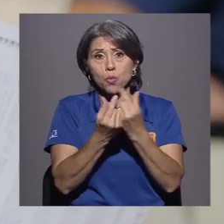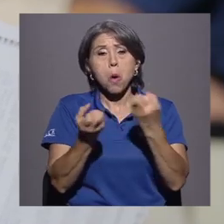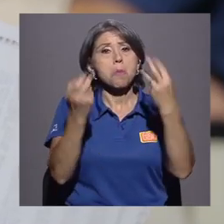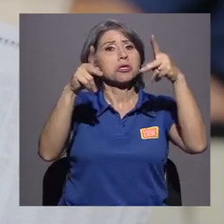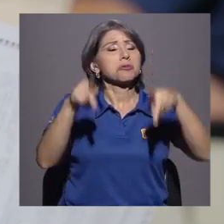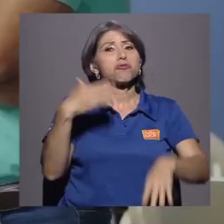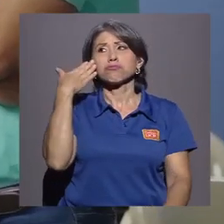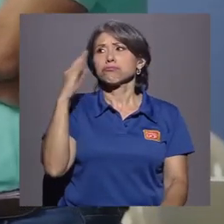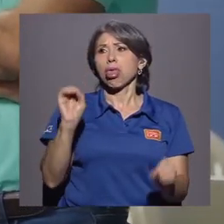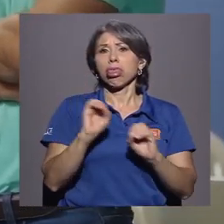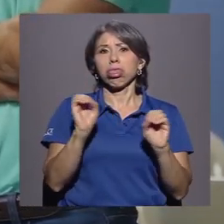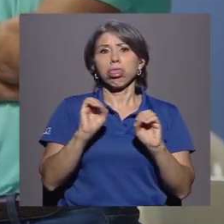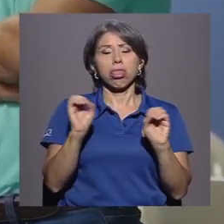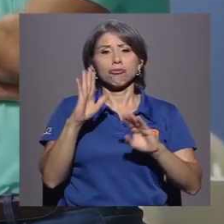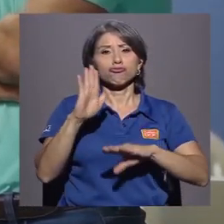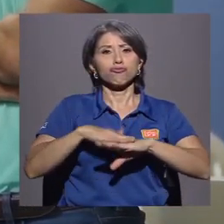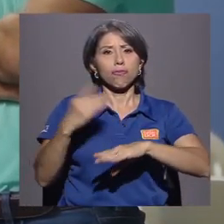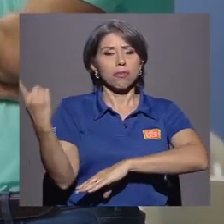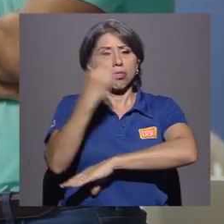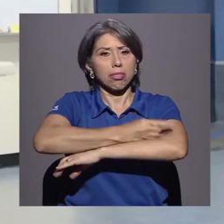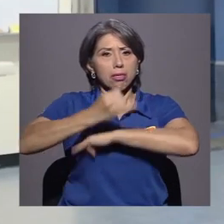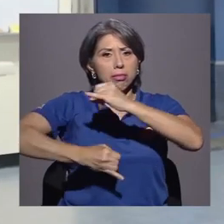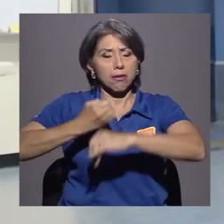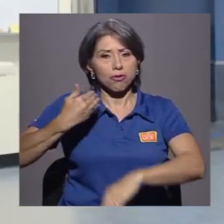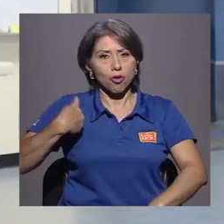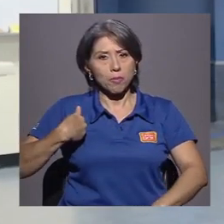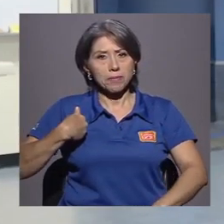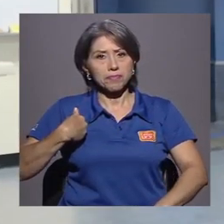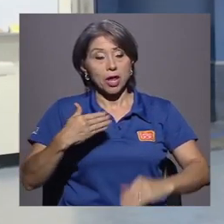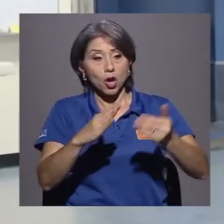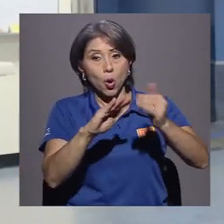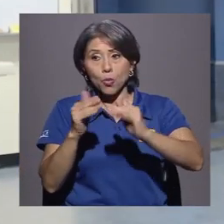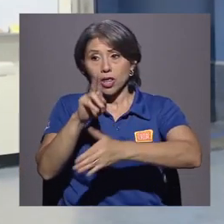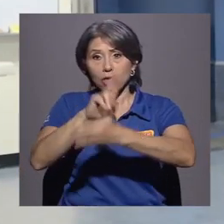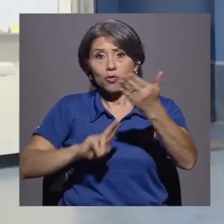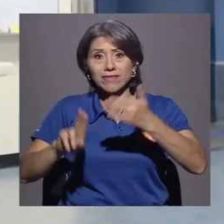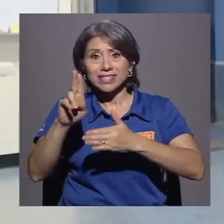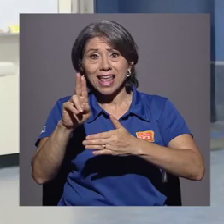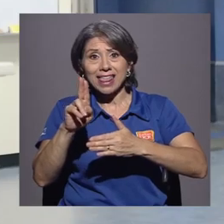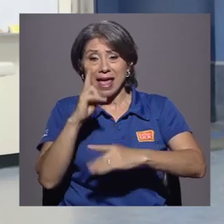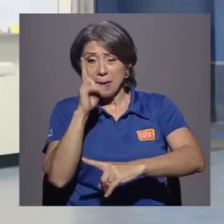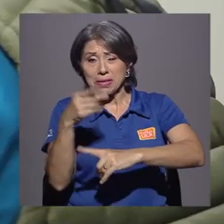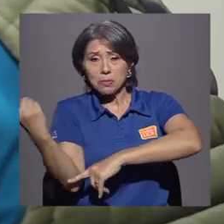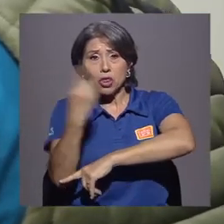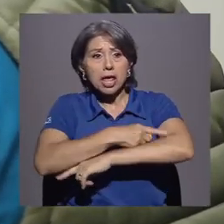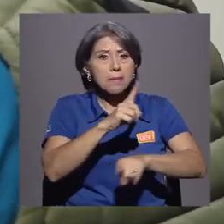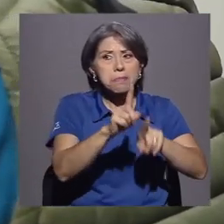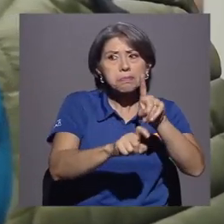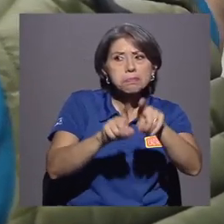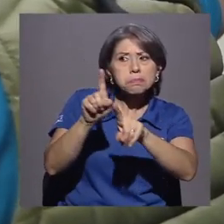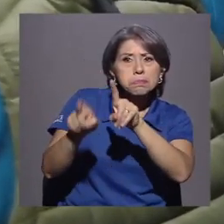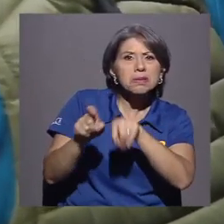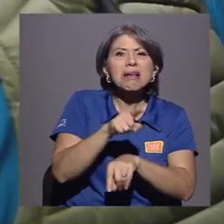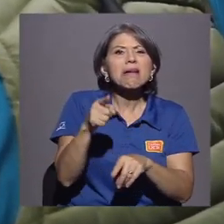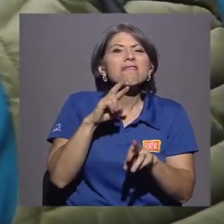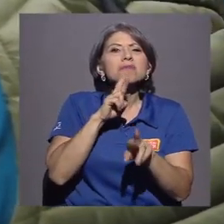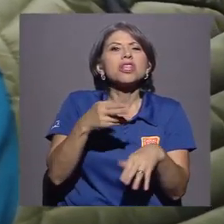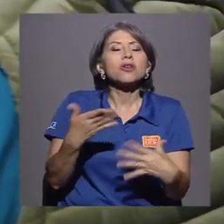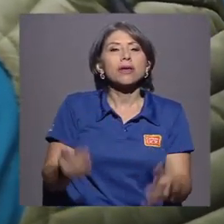desconocen sobre el Día Internacional del Hombre. Le consultamos a la comunidad universitaria el propio día y estas fueron las respuestas.